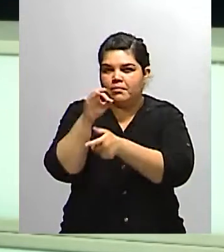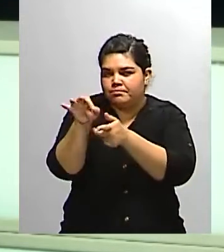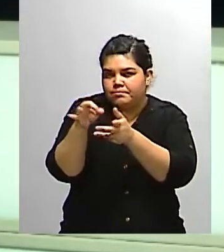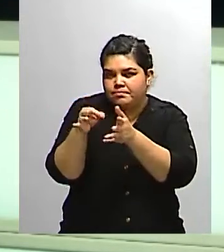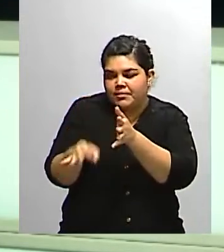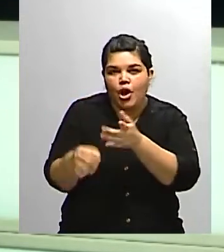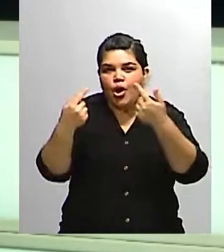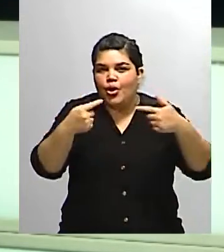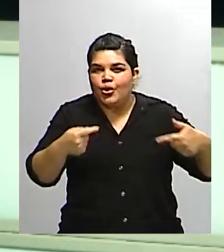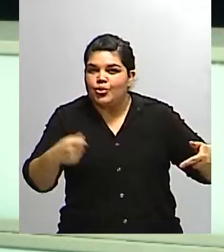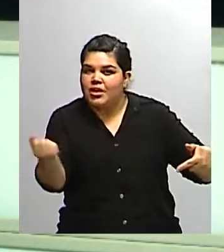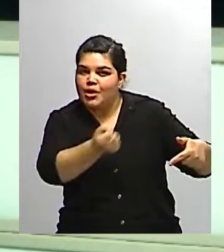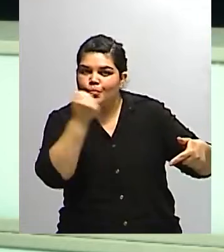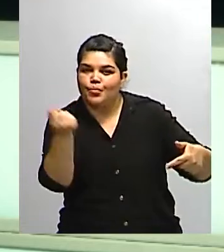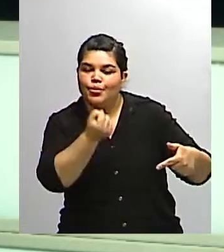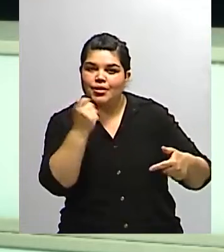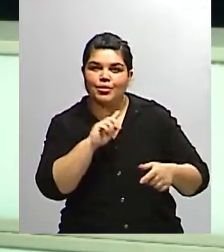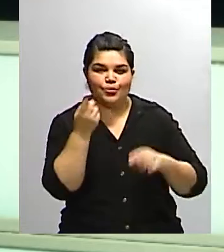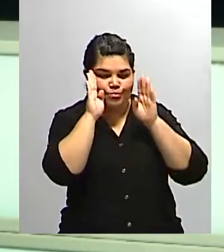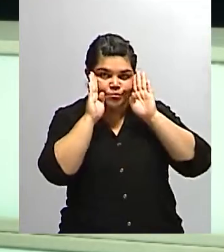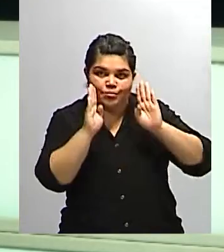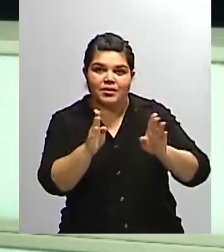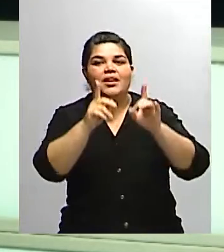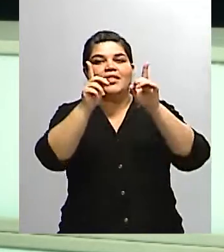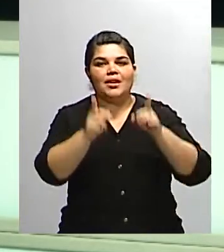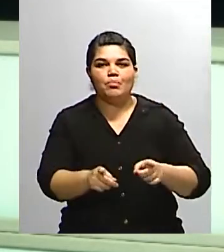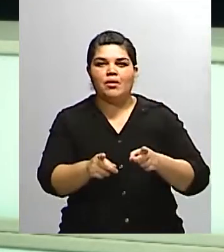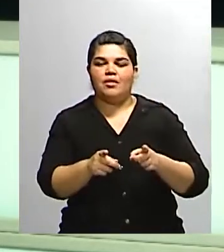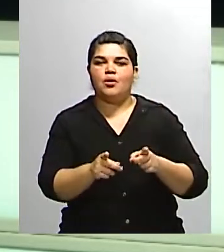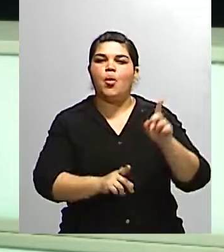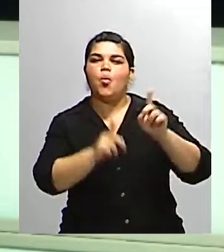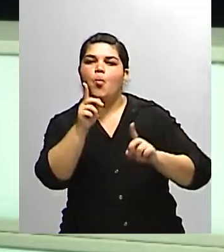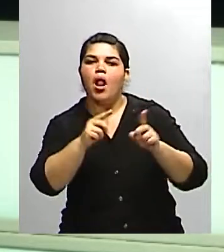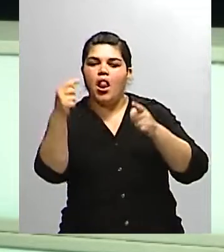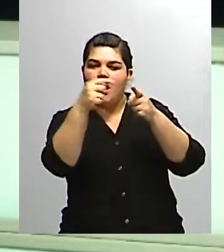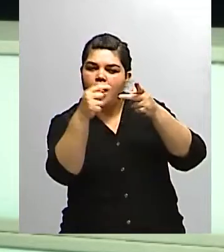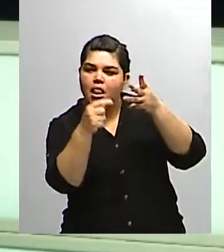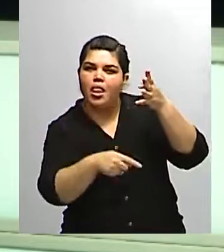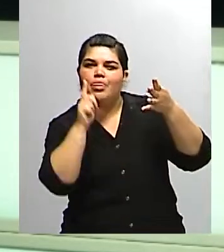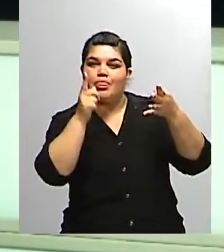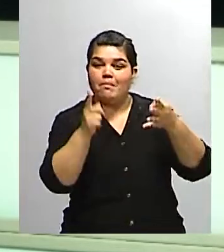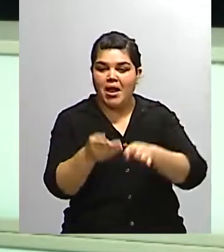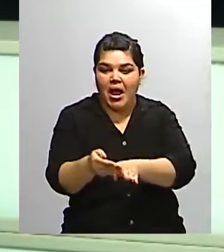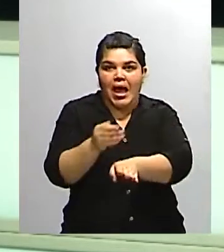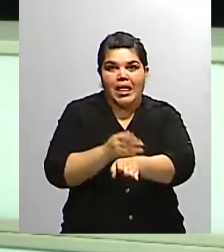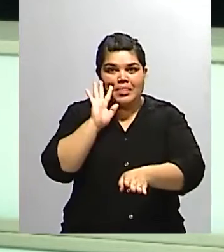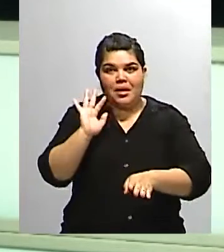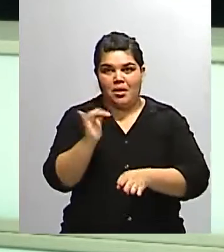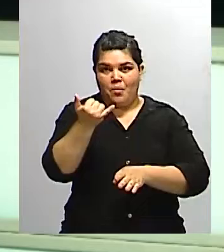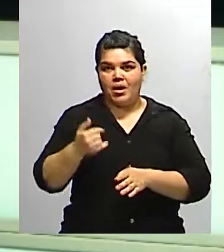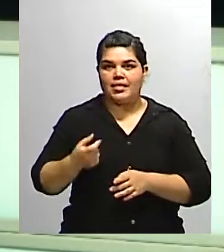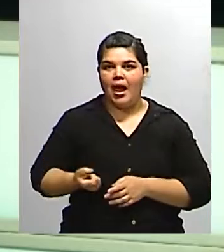las cosas que hay que tener presentes y los factores que de alguna manera pueden llegar a determinar la detección del cáncer de